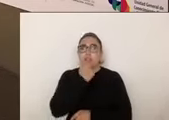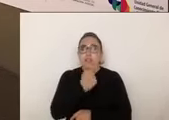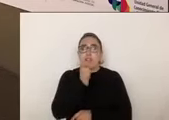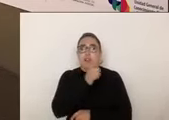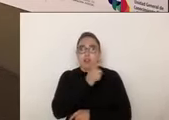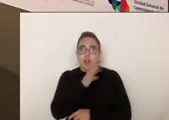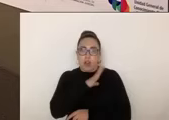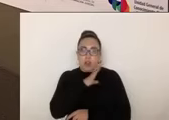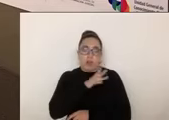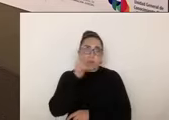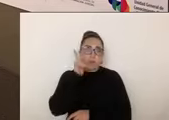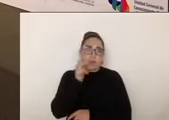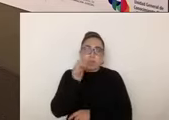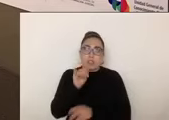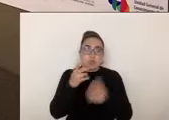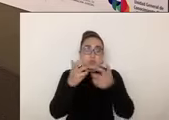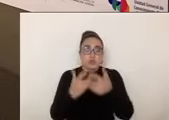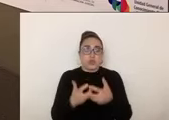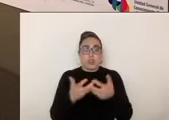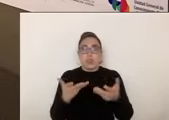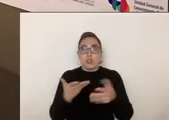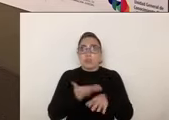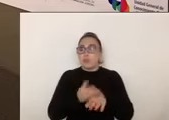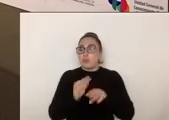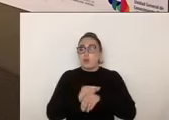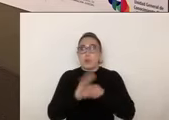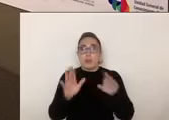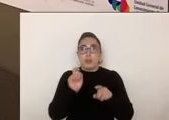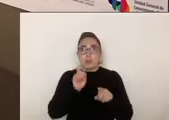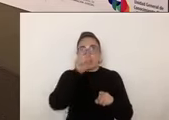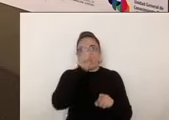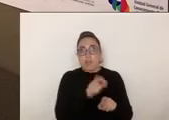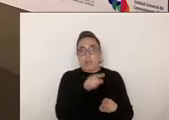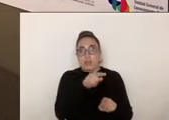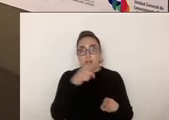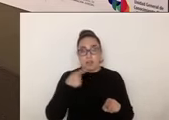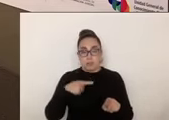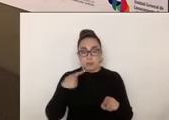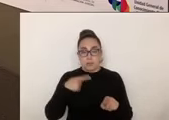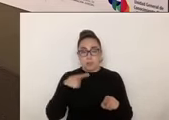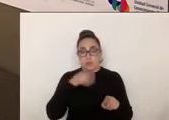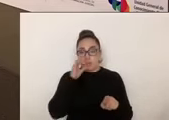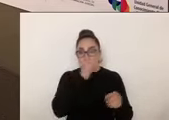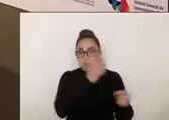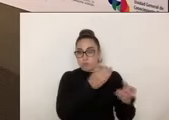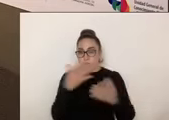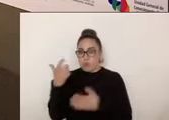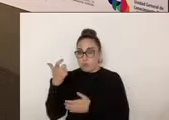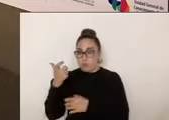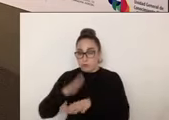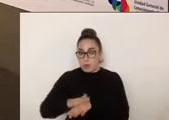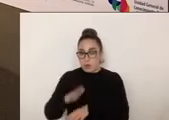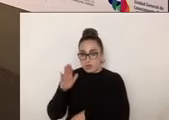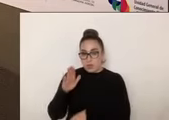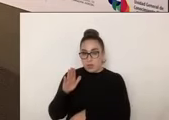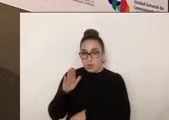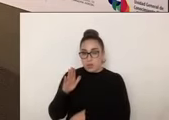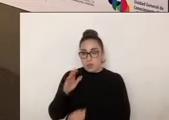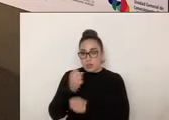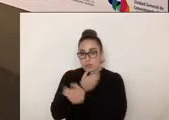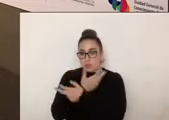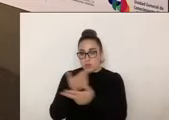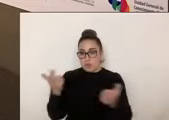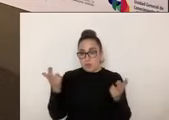esta manera, está acreditado que la gente, si da más dinero donando para Oxfam,